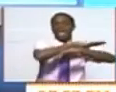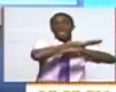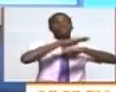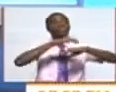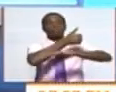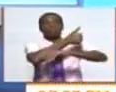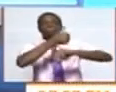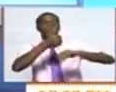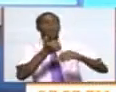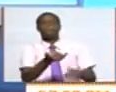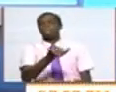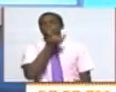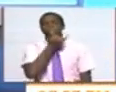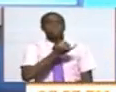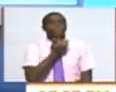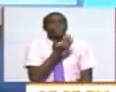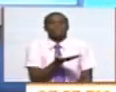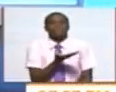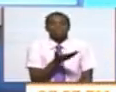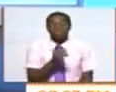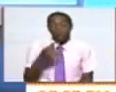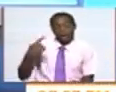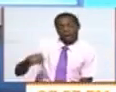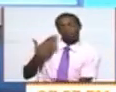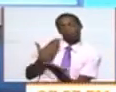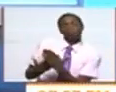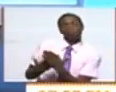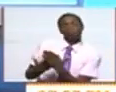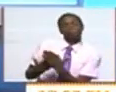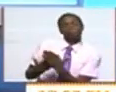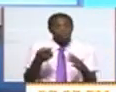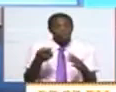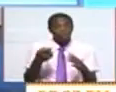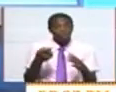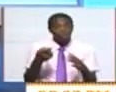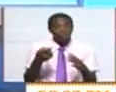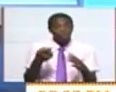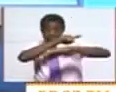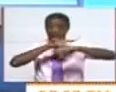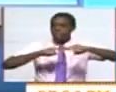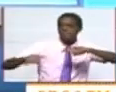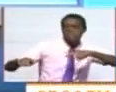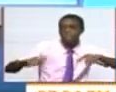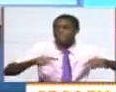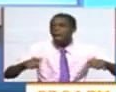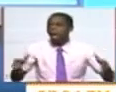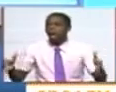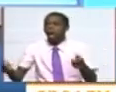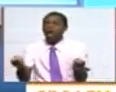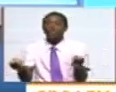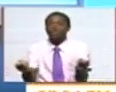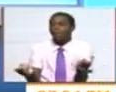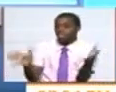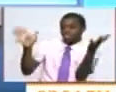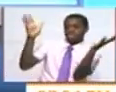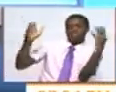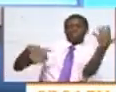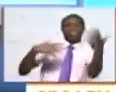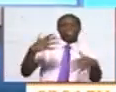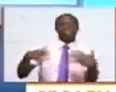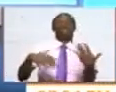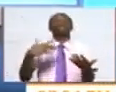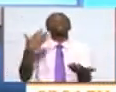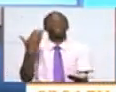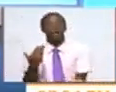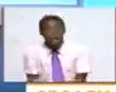fallido. Tiene que haber, es decir, un Estado que no logre controlar a su gente. Por eso todos los días son menos,